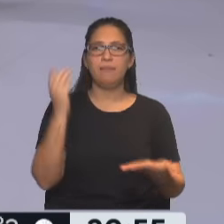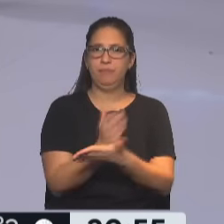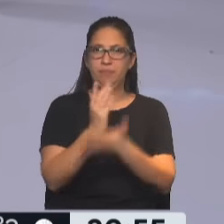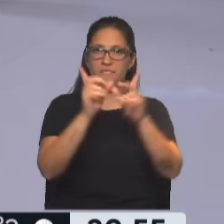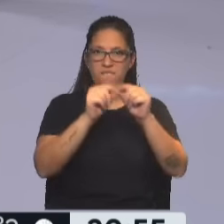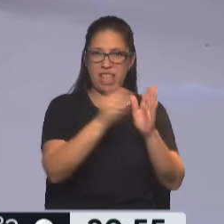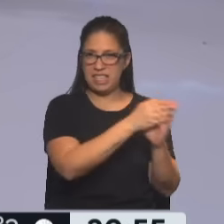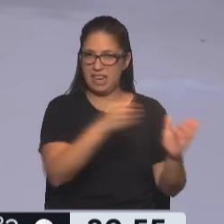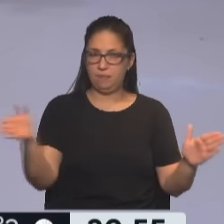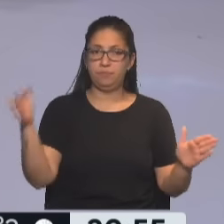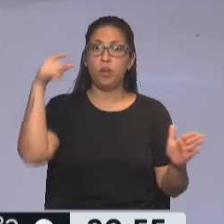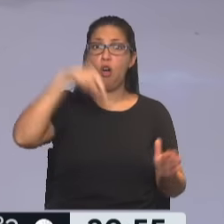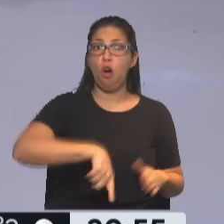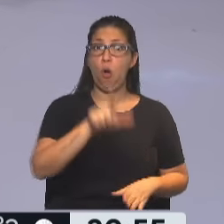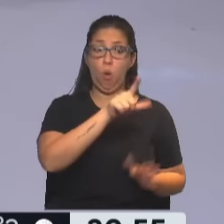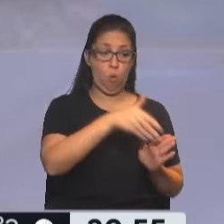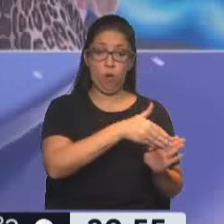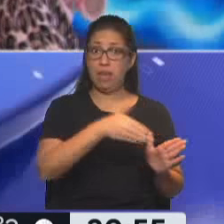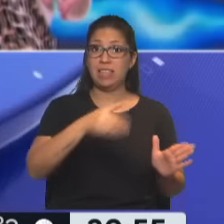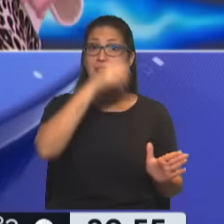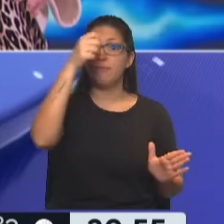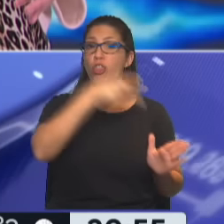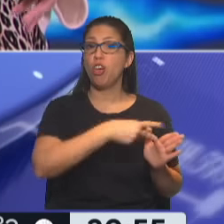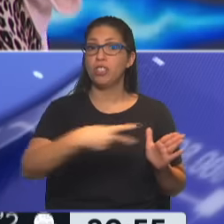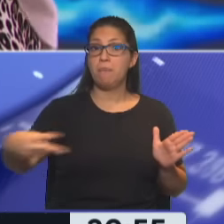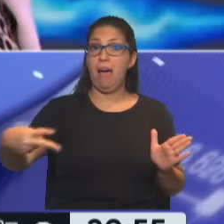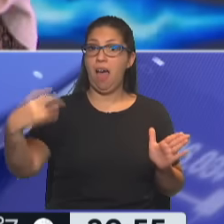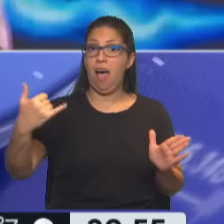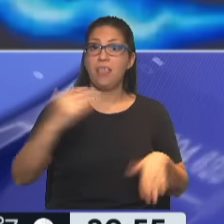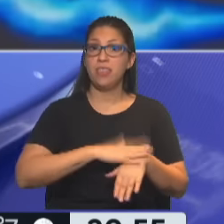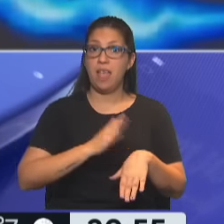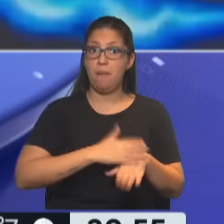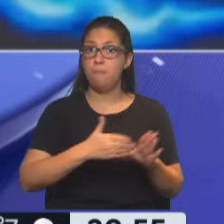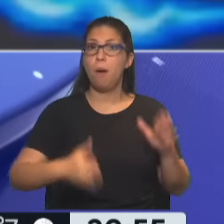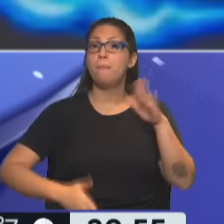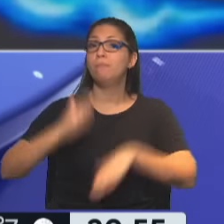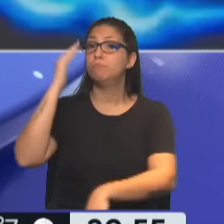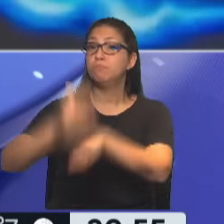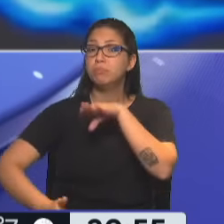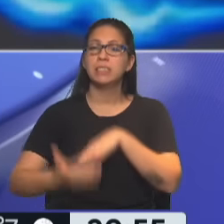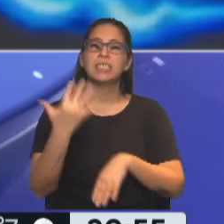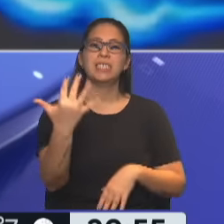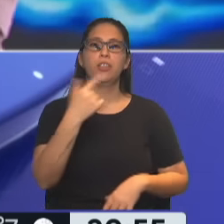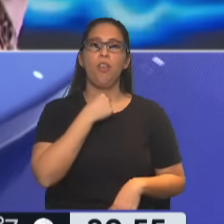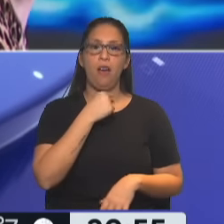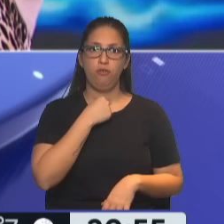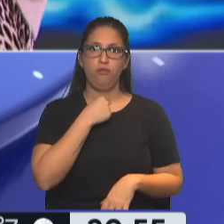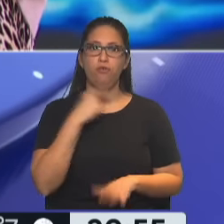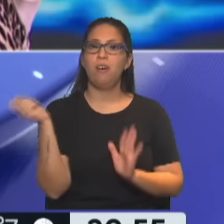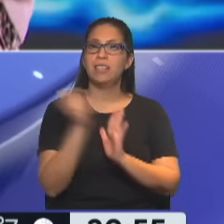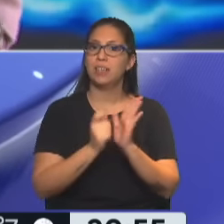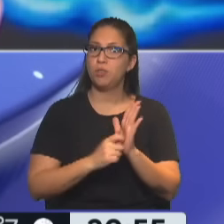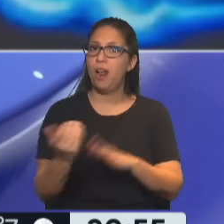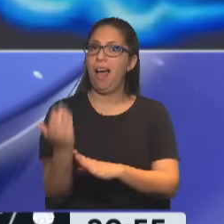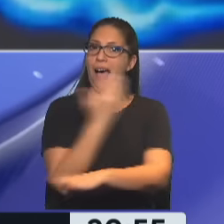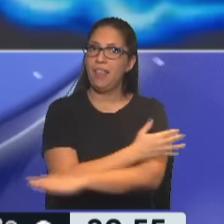fechas. A partir de este lunes tenés 2 semanas para hacerlo y el tiempo máximo es el próximo 5 de agosto. Así que